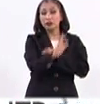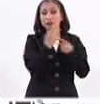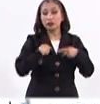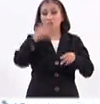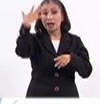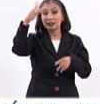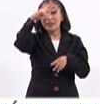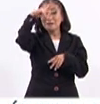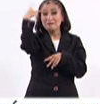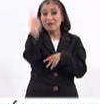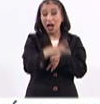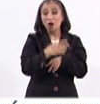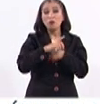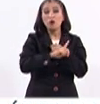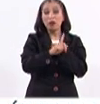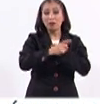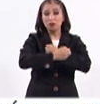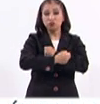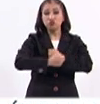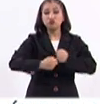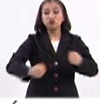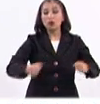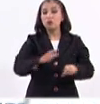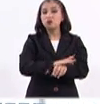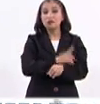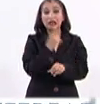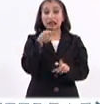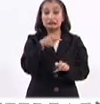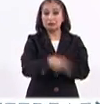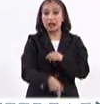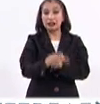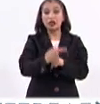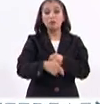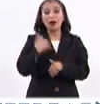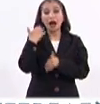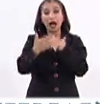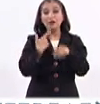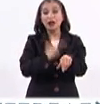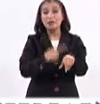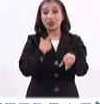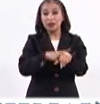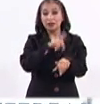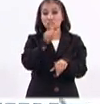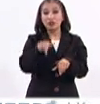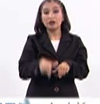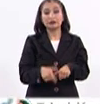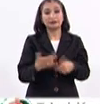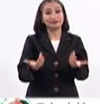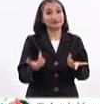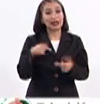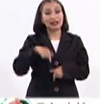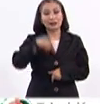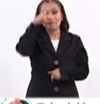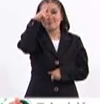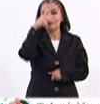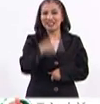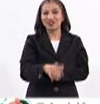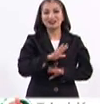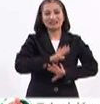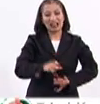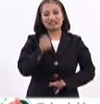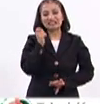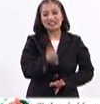de los adultos mexicanos tendrá obesidad, principal factor de riesgo para el desarrollo de enfermedades crónicas que en nuestro país